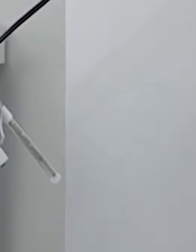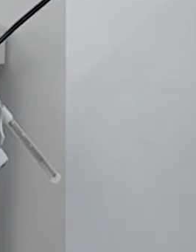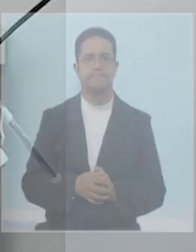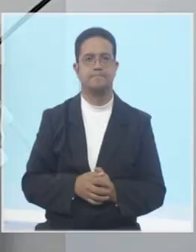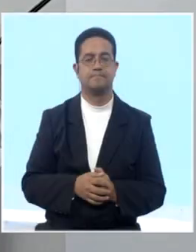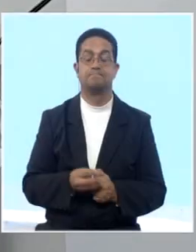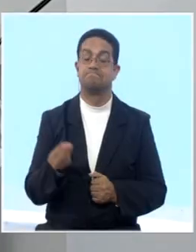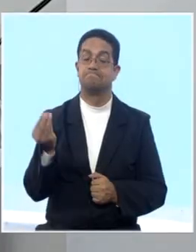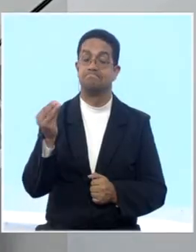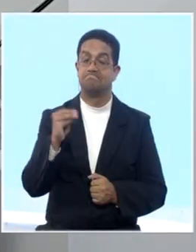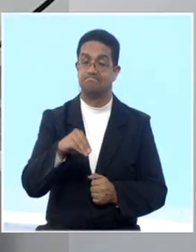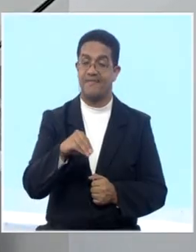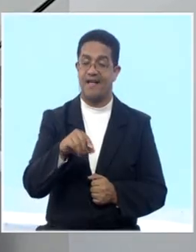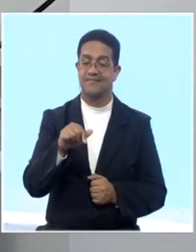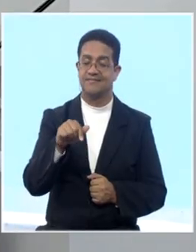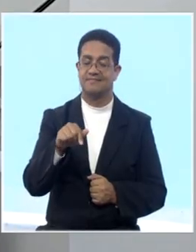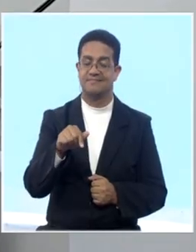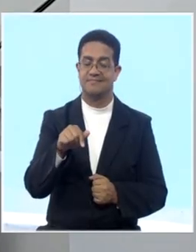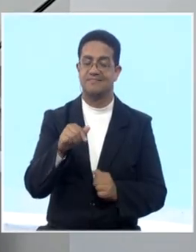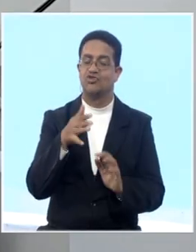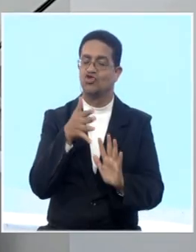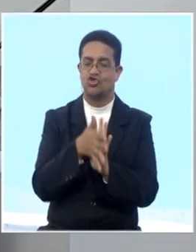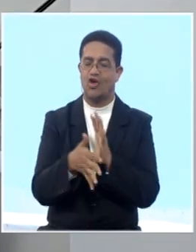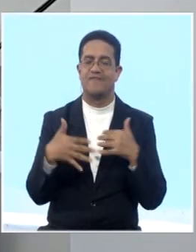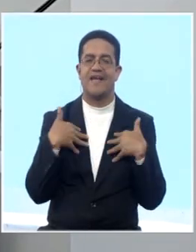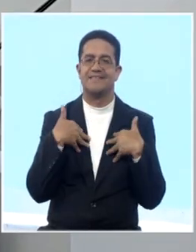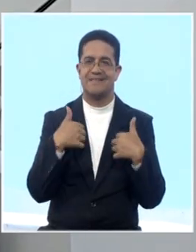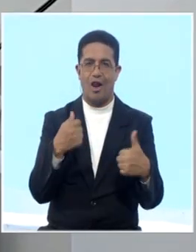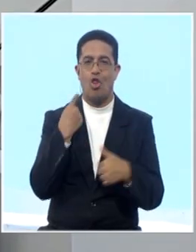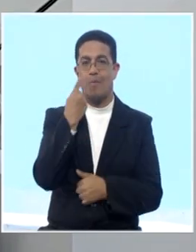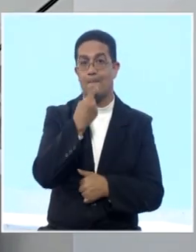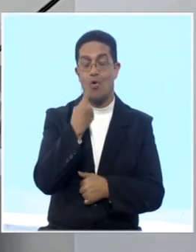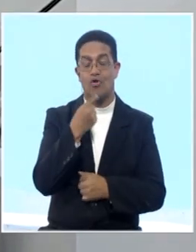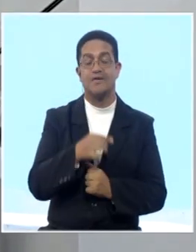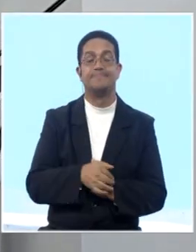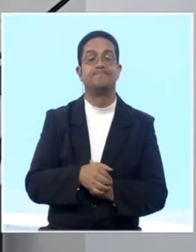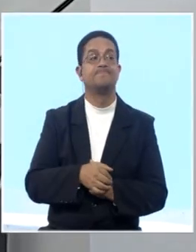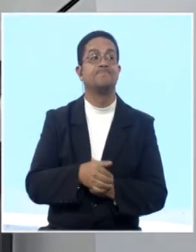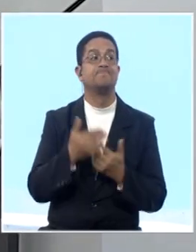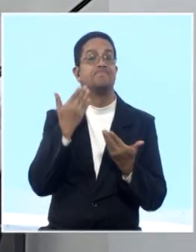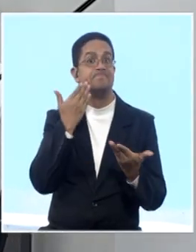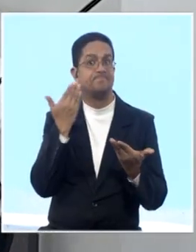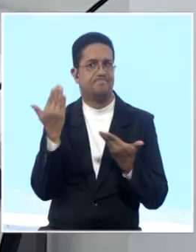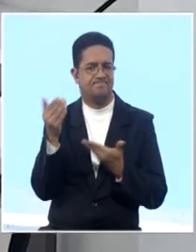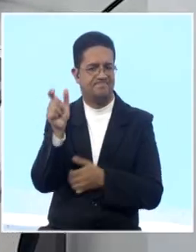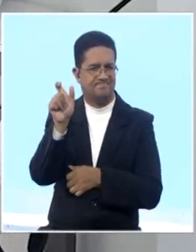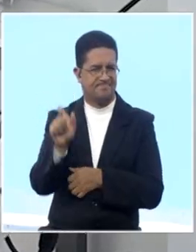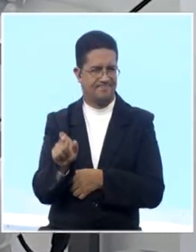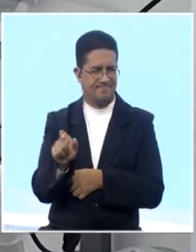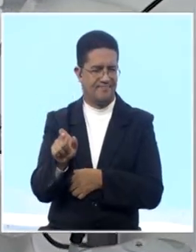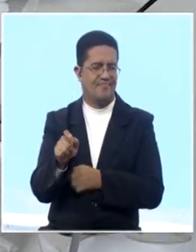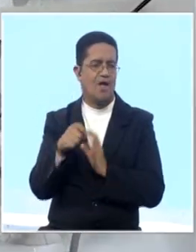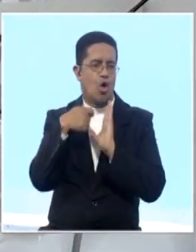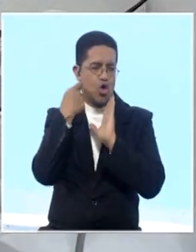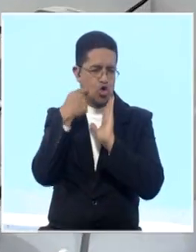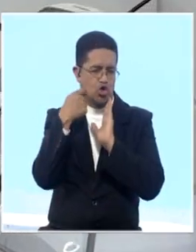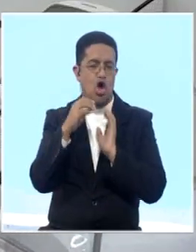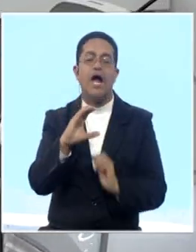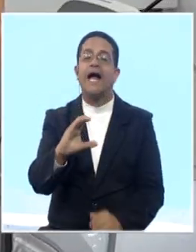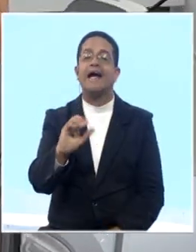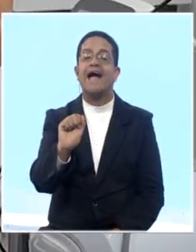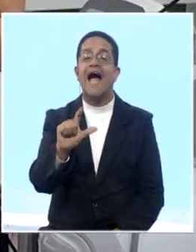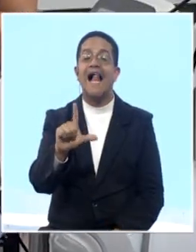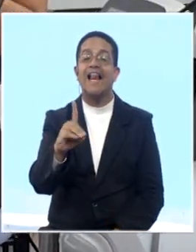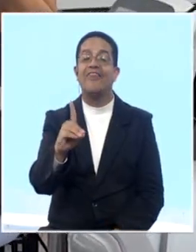Seguimos con más de nuestro especial en la salud bucal el día de hoy en nuestro espacio. Justamente Stephanie Caldeira nos explica, también odontólogo,